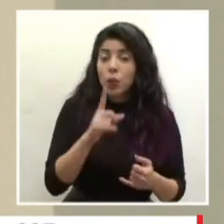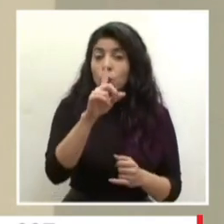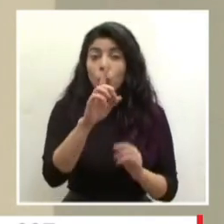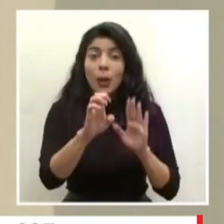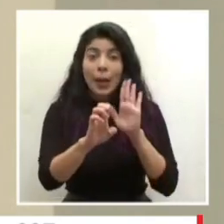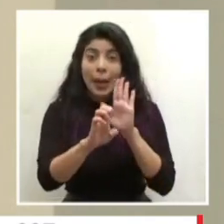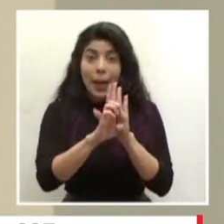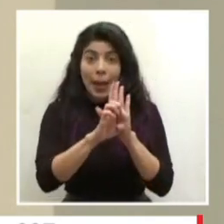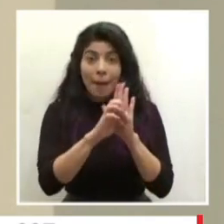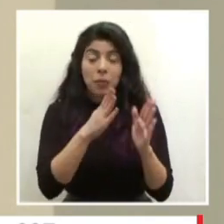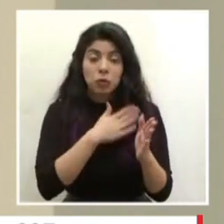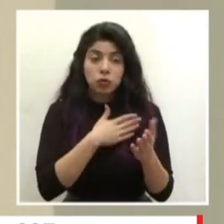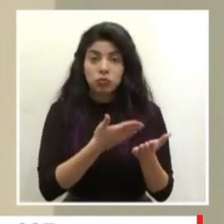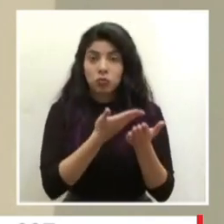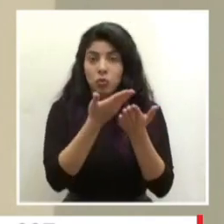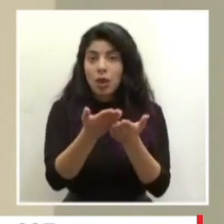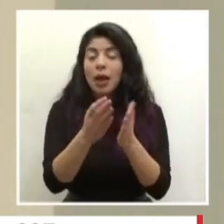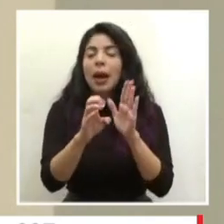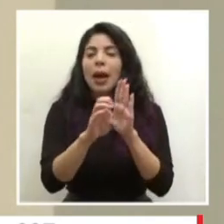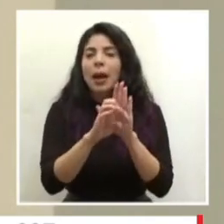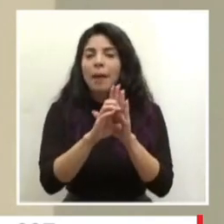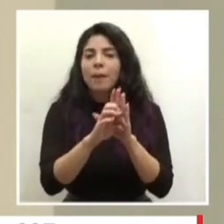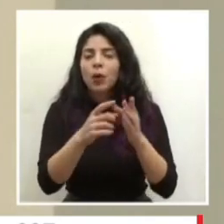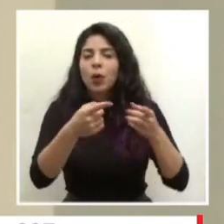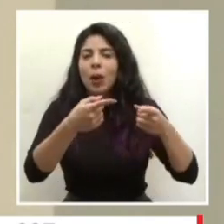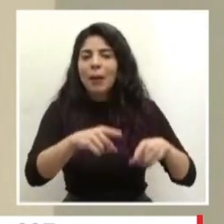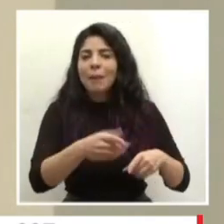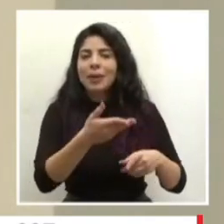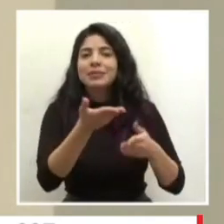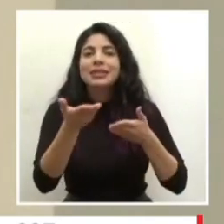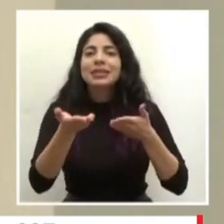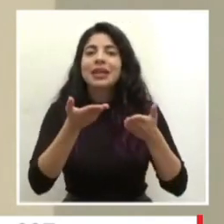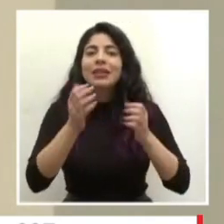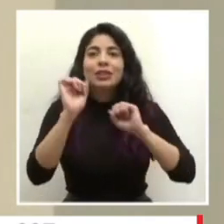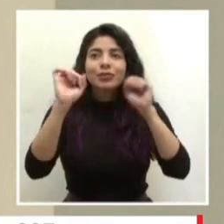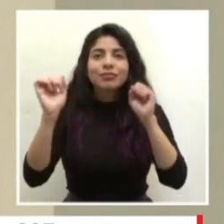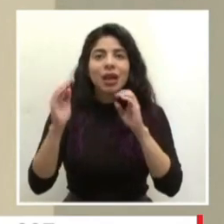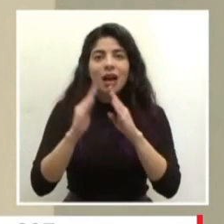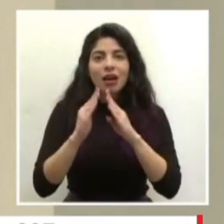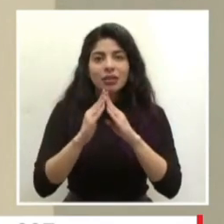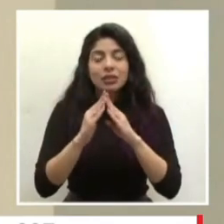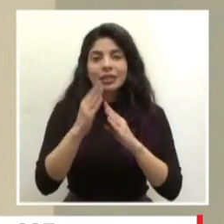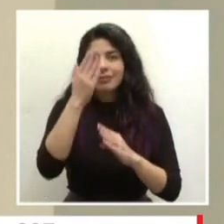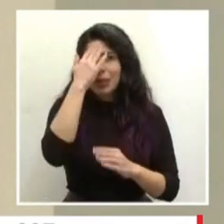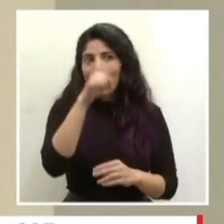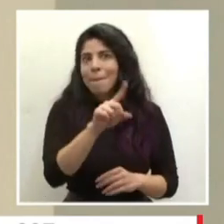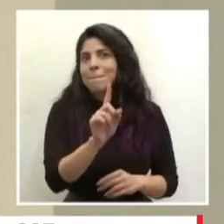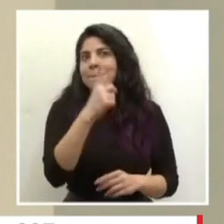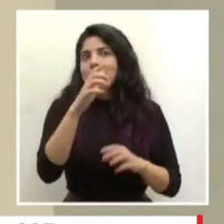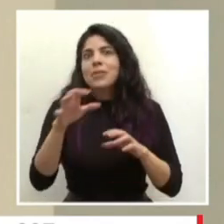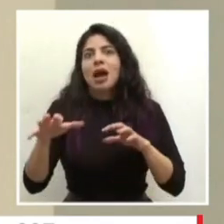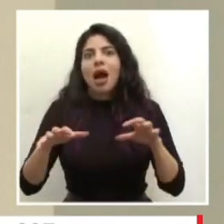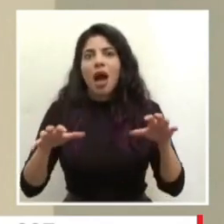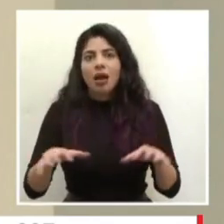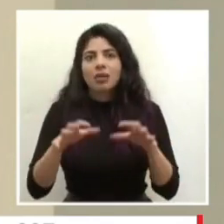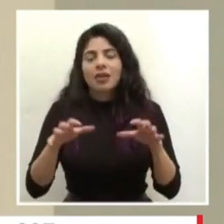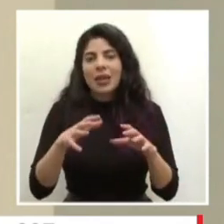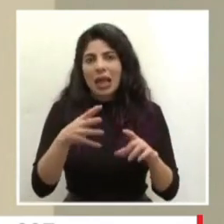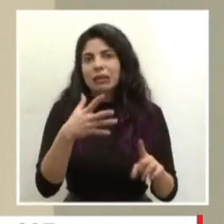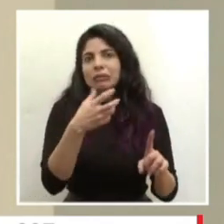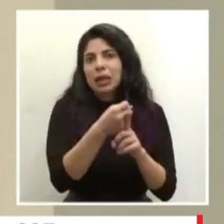ejemplos que yo traigo a colación es, por ejemplo, lo que ha pasado con el servicio doméstico. Sabemos que fue una de las primeras actividades que tuvo